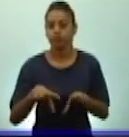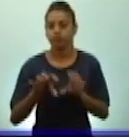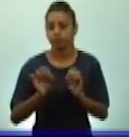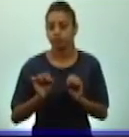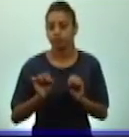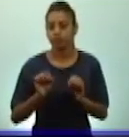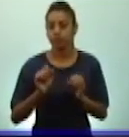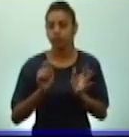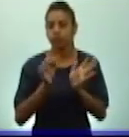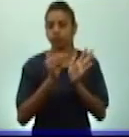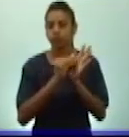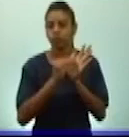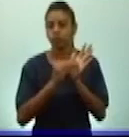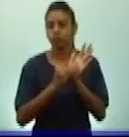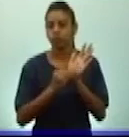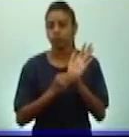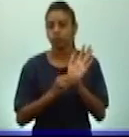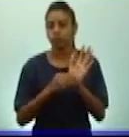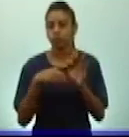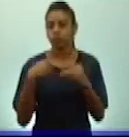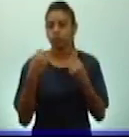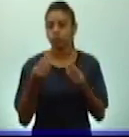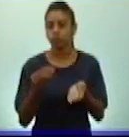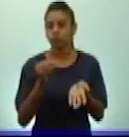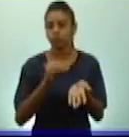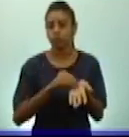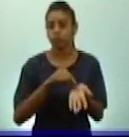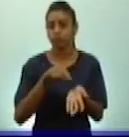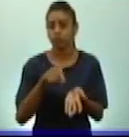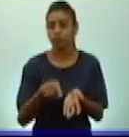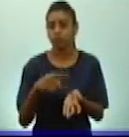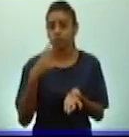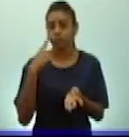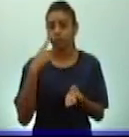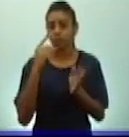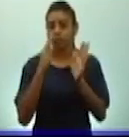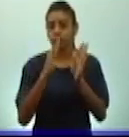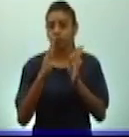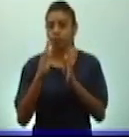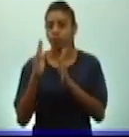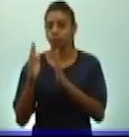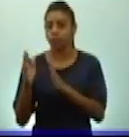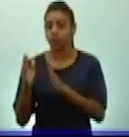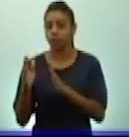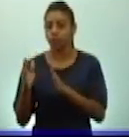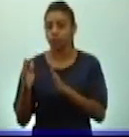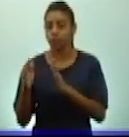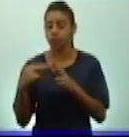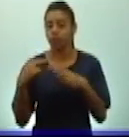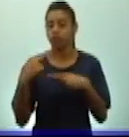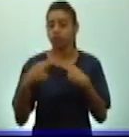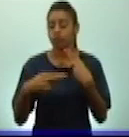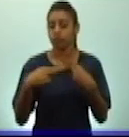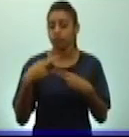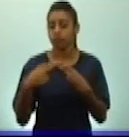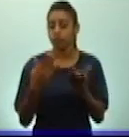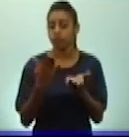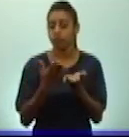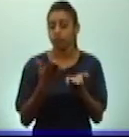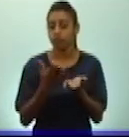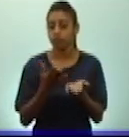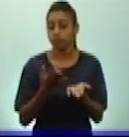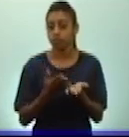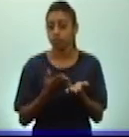el esquema que estábamos presentando para que vean el orden lógico en que debemos estudiar